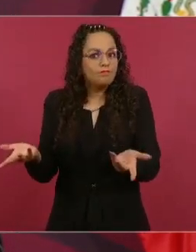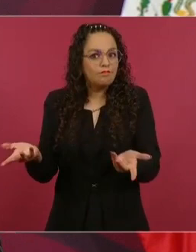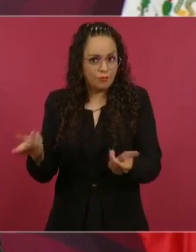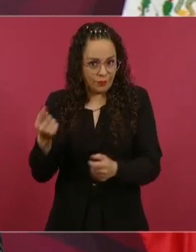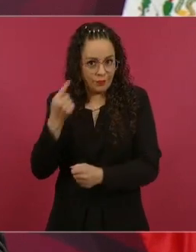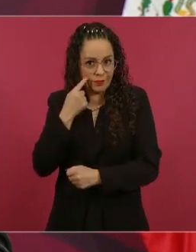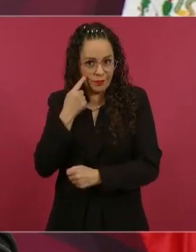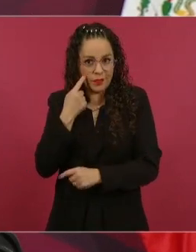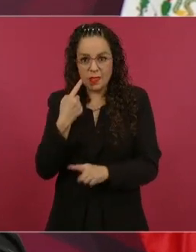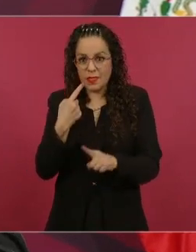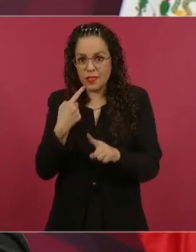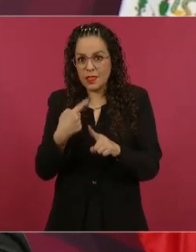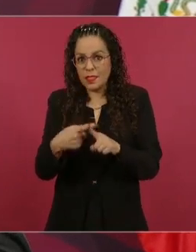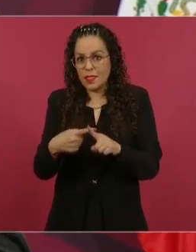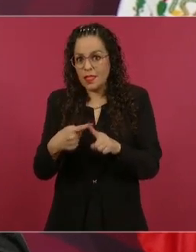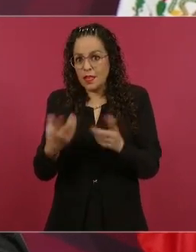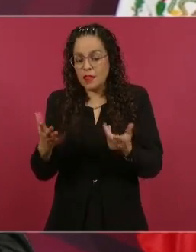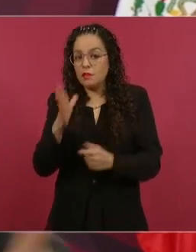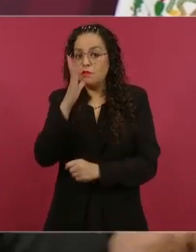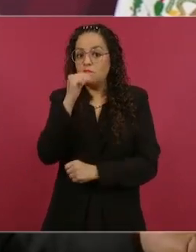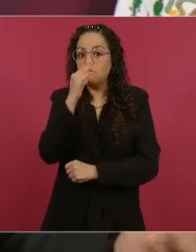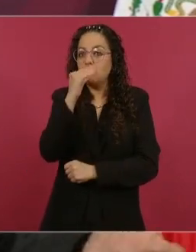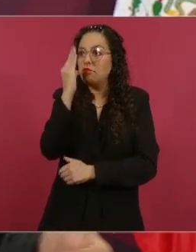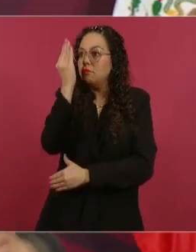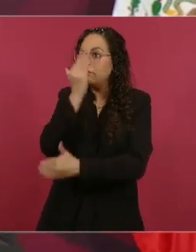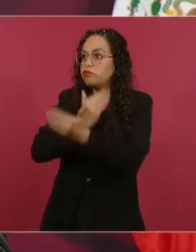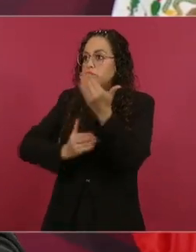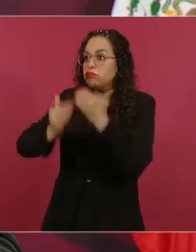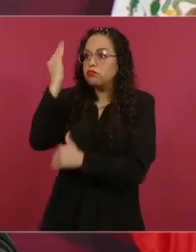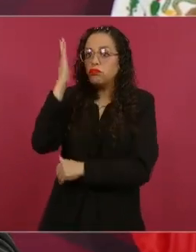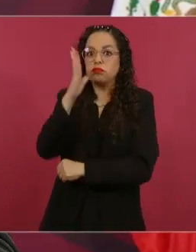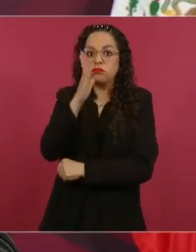bloqueo a un país? Al pueblo.